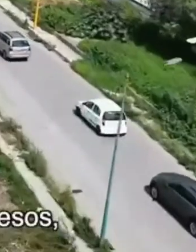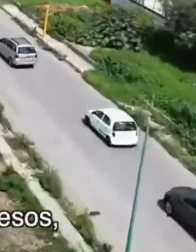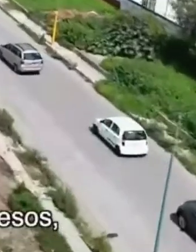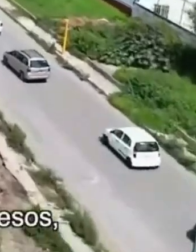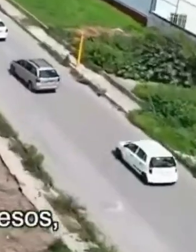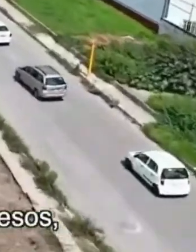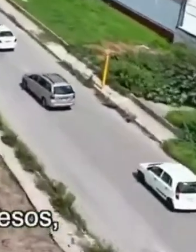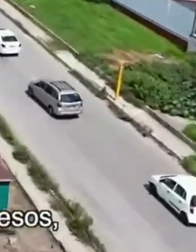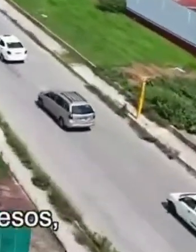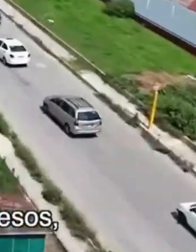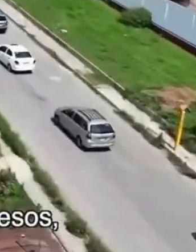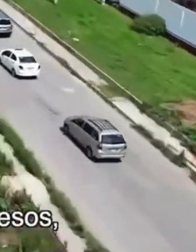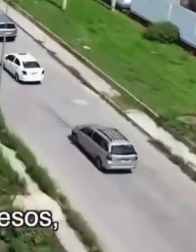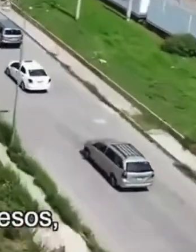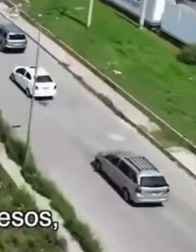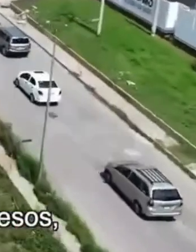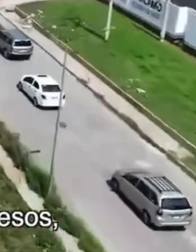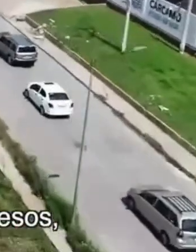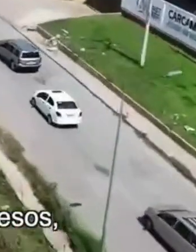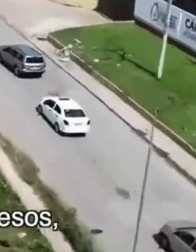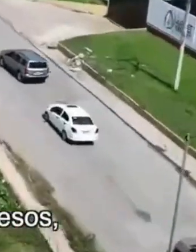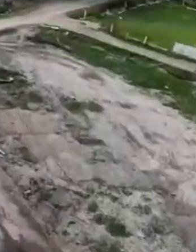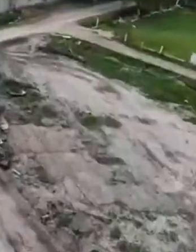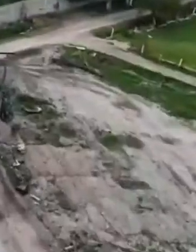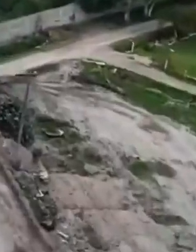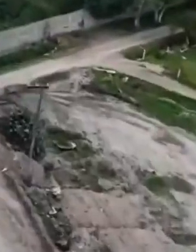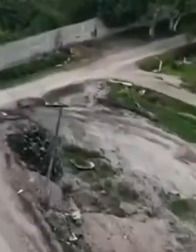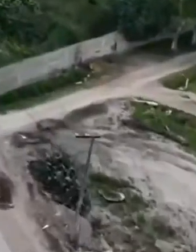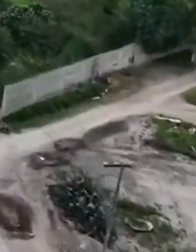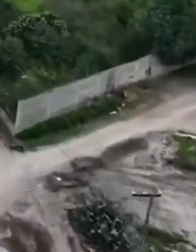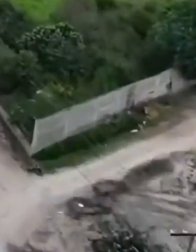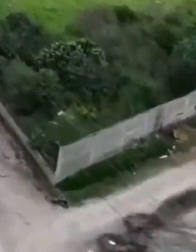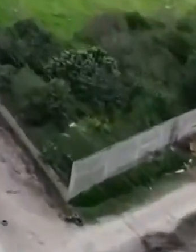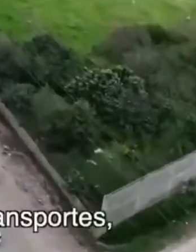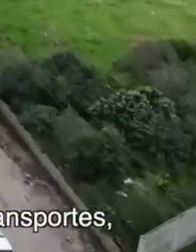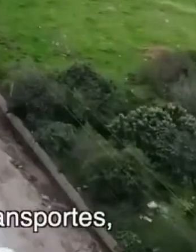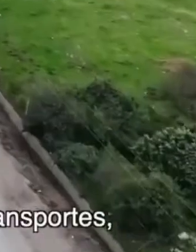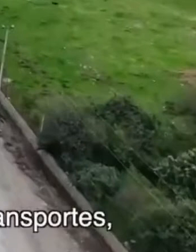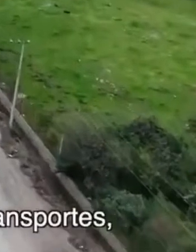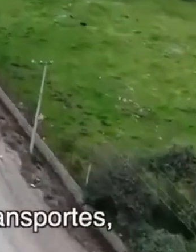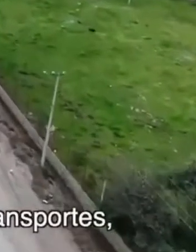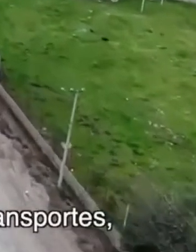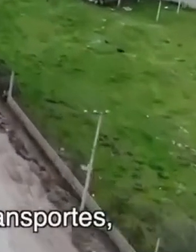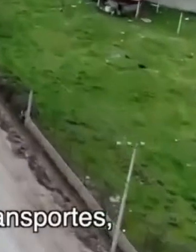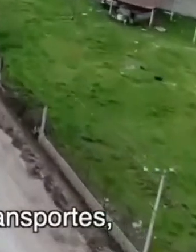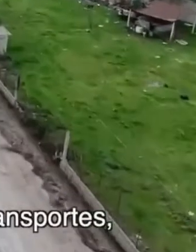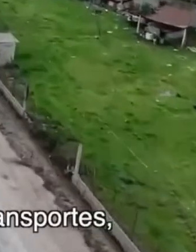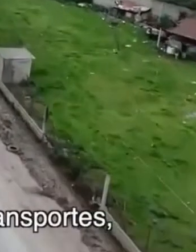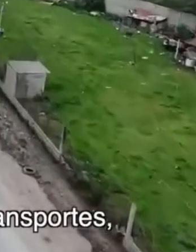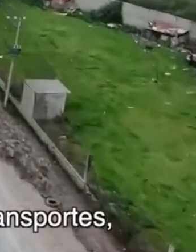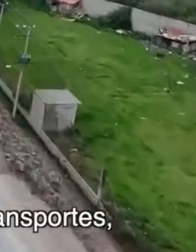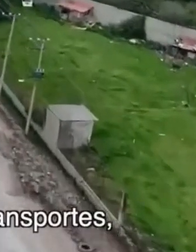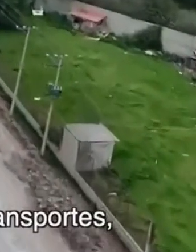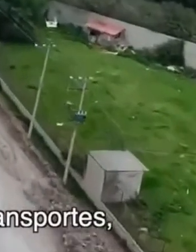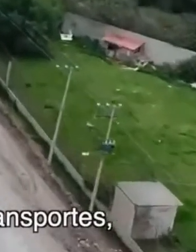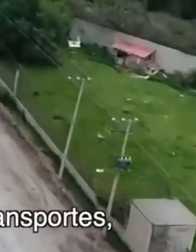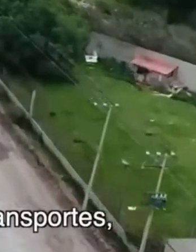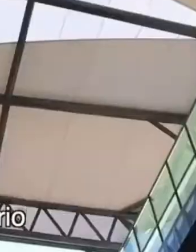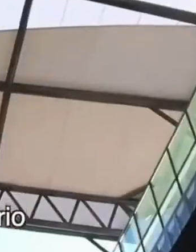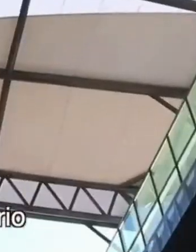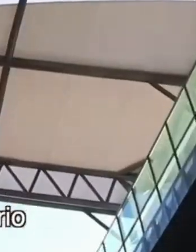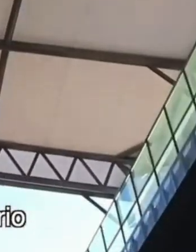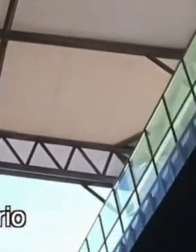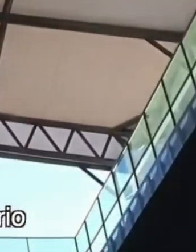Con una inversión de más de 25,000 millones de pesos, el Gobierno de México, a través de la Secretaría de Infraestructura, Comunicaciones y